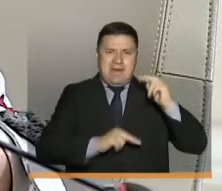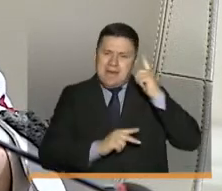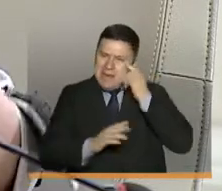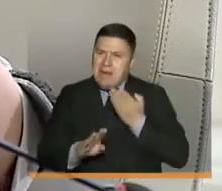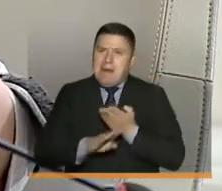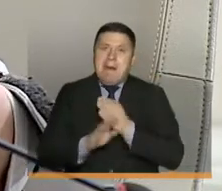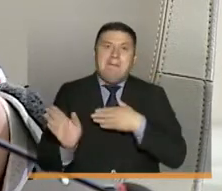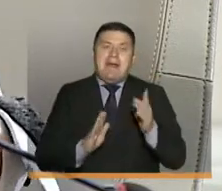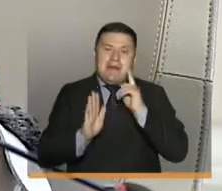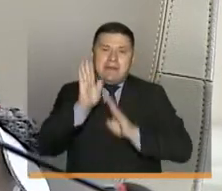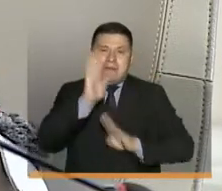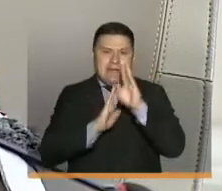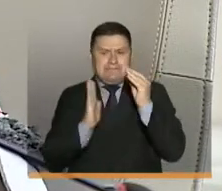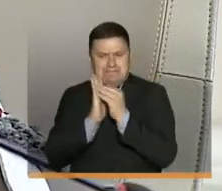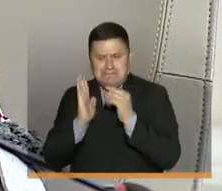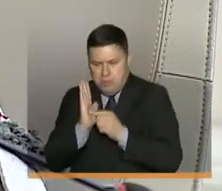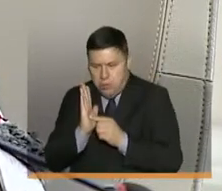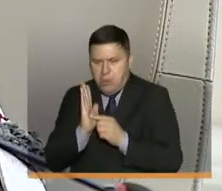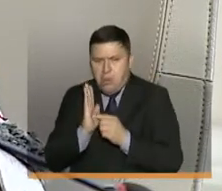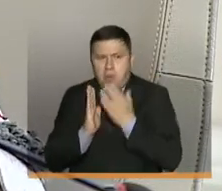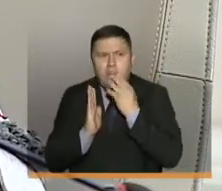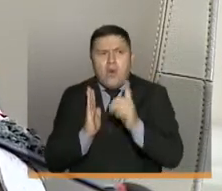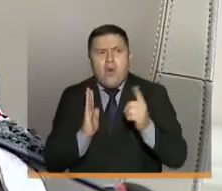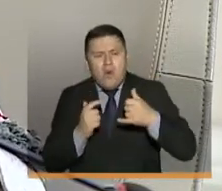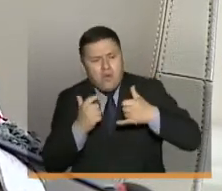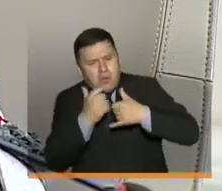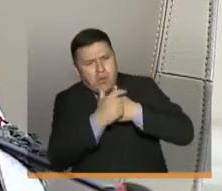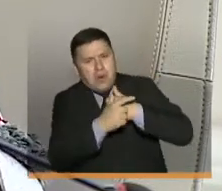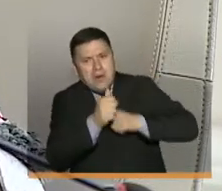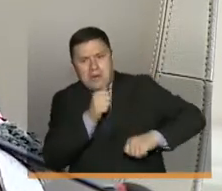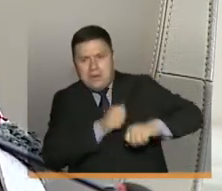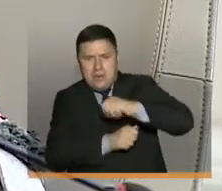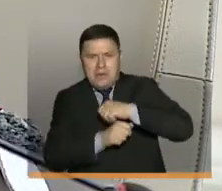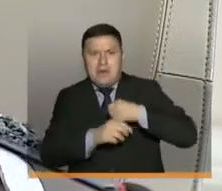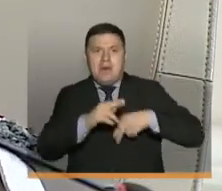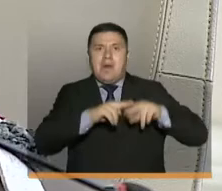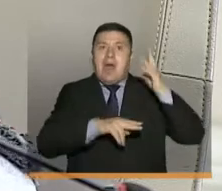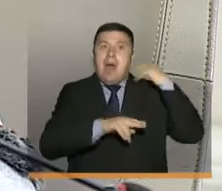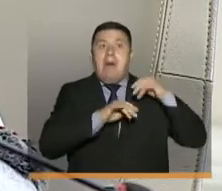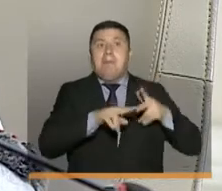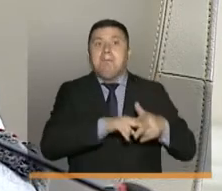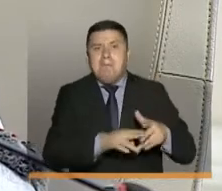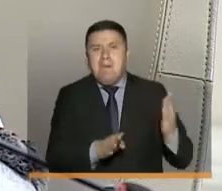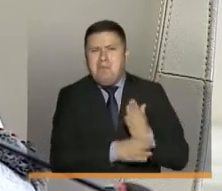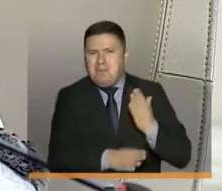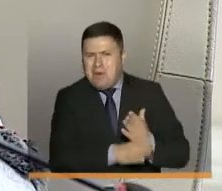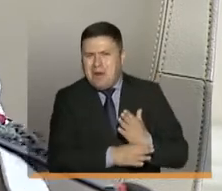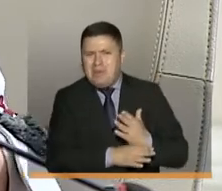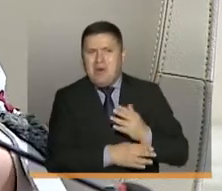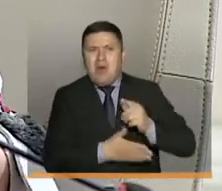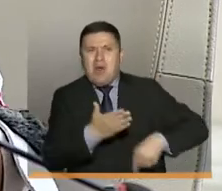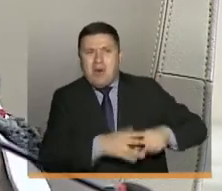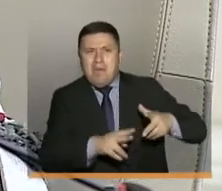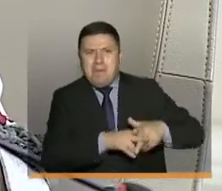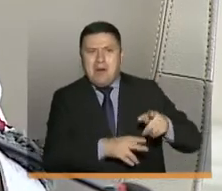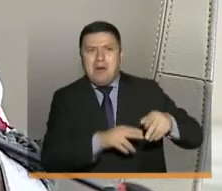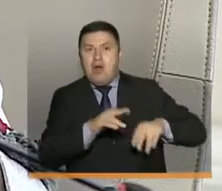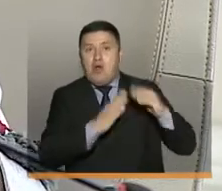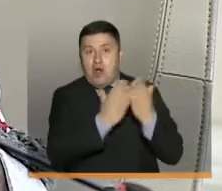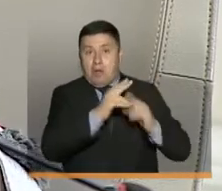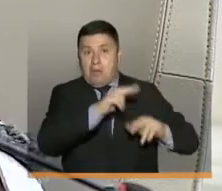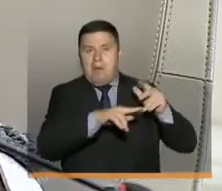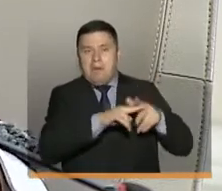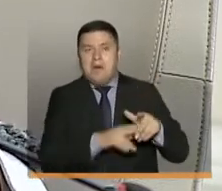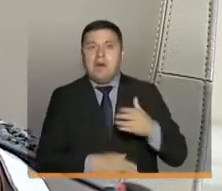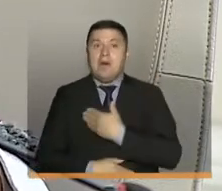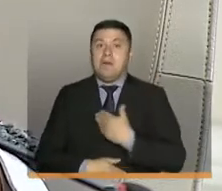plan de desarrollo, iniciamos toda una apuesta jurídica para lograr reactivar las obras que habían tenido problemas e incumplimientos, pero en paralelo el